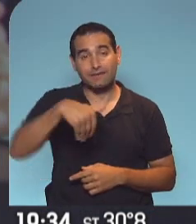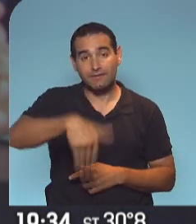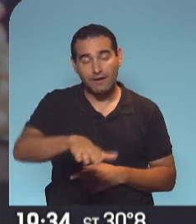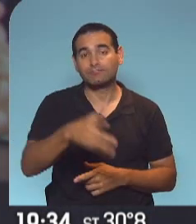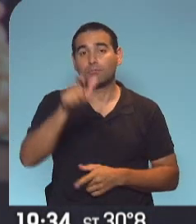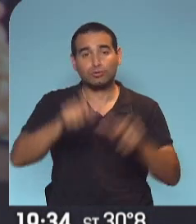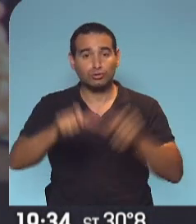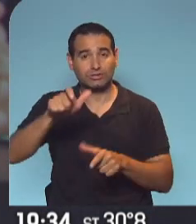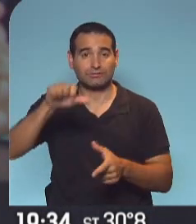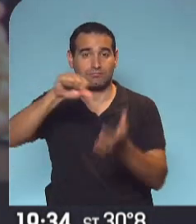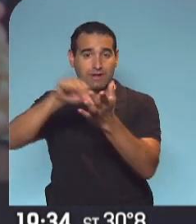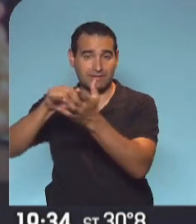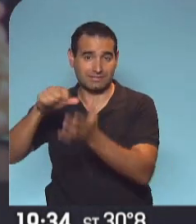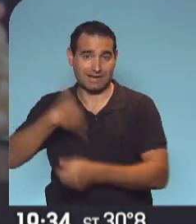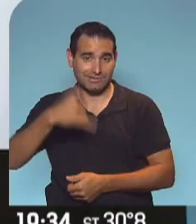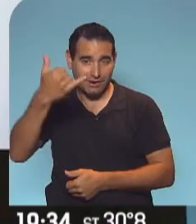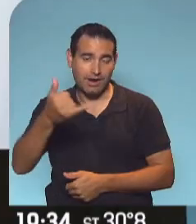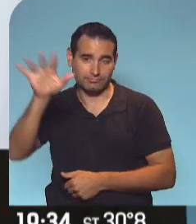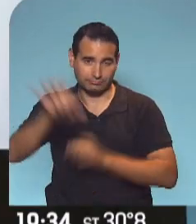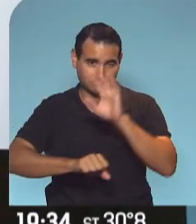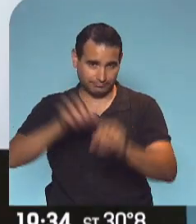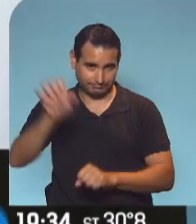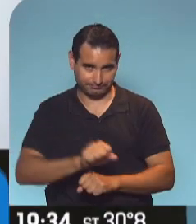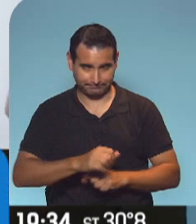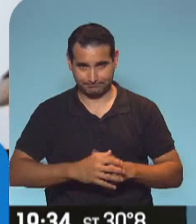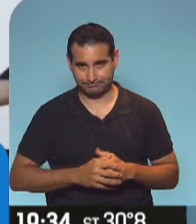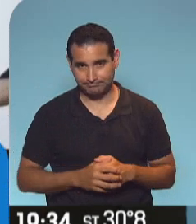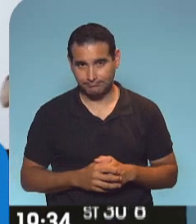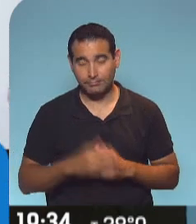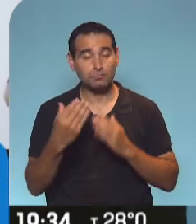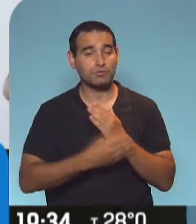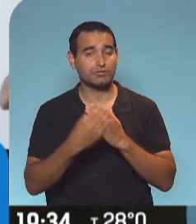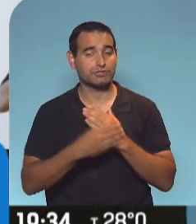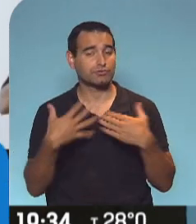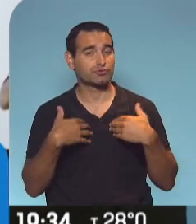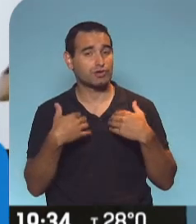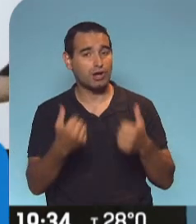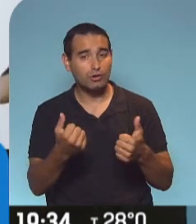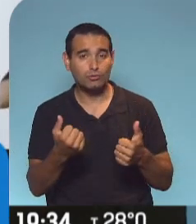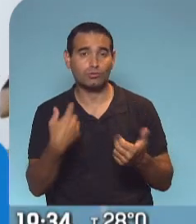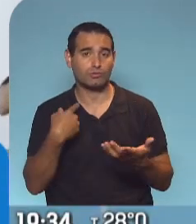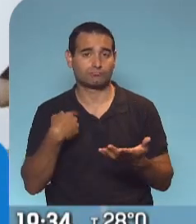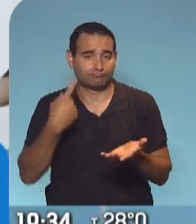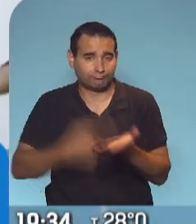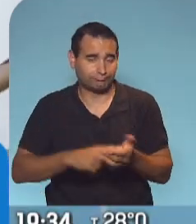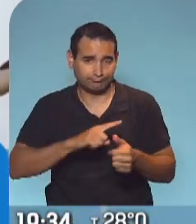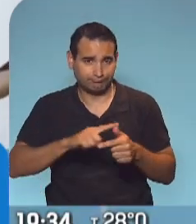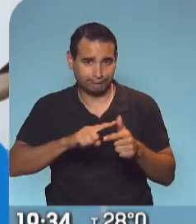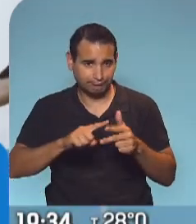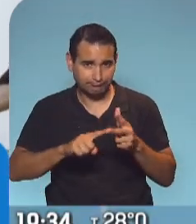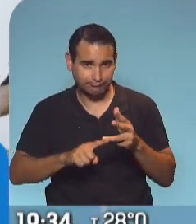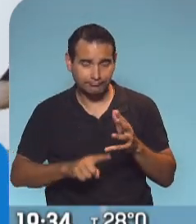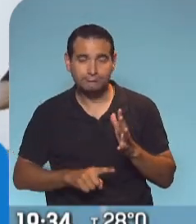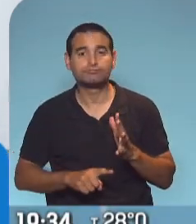todos aquellos argentinos que se encuentran en el exterior. El Ministerio de Salud estamos implementando todas las medidas necesarias en todos